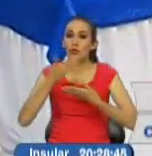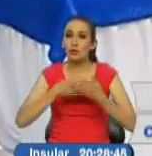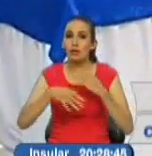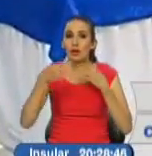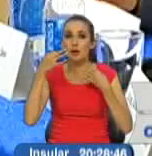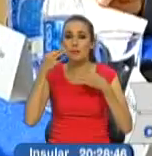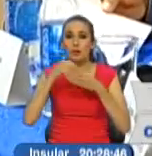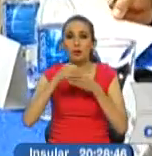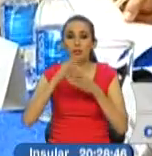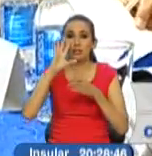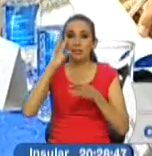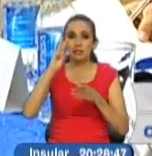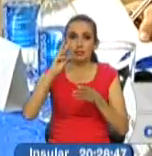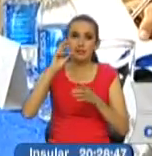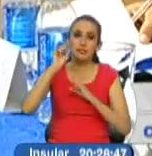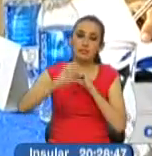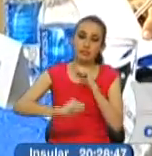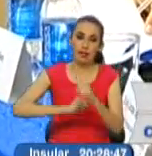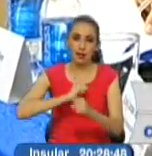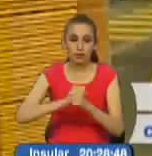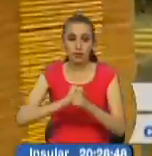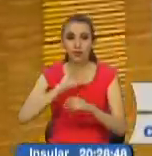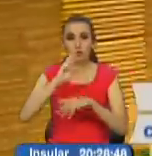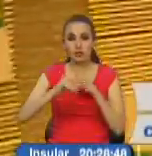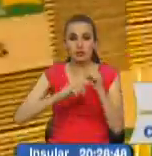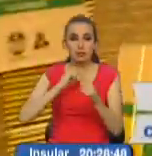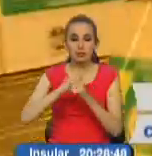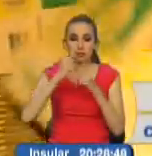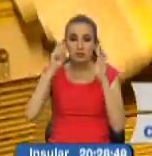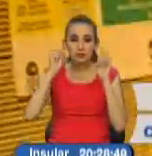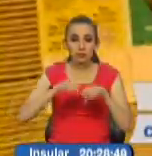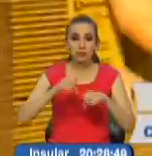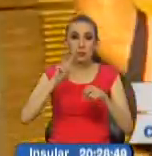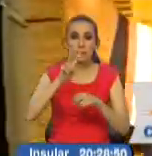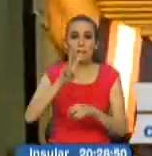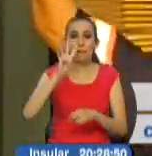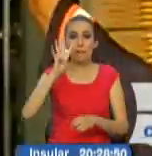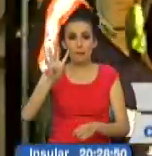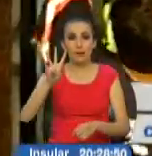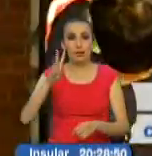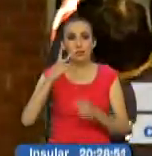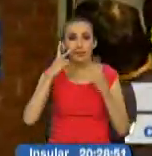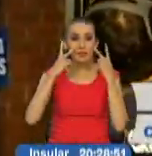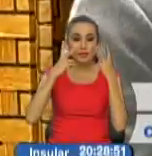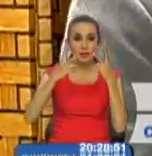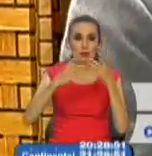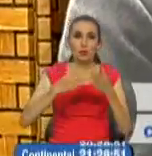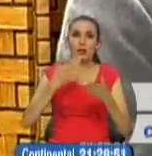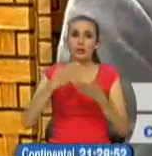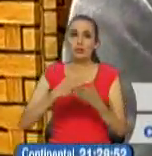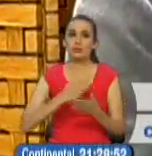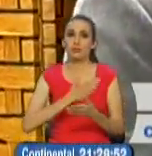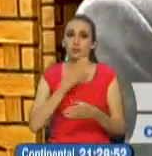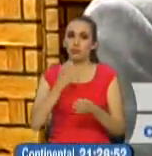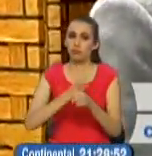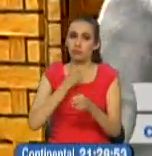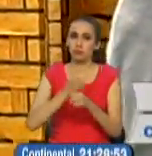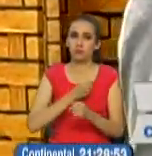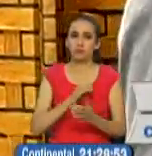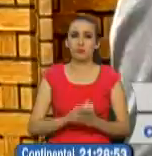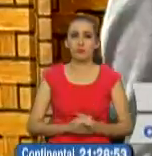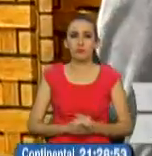con cerca de 6 décadas de creación es el número 24, donde se reconoce la buena fe de las partes. Y